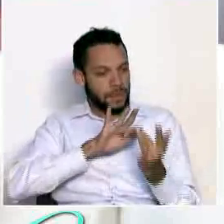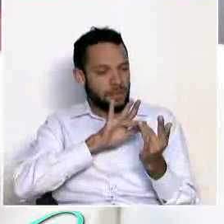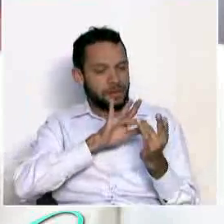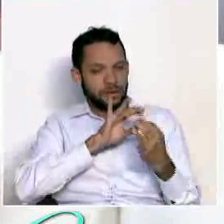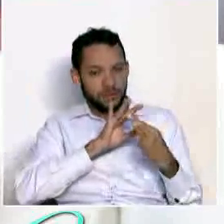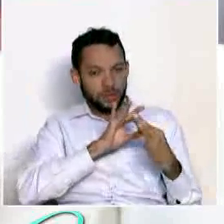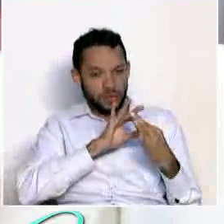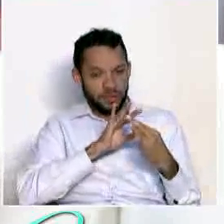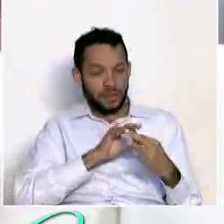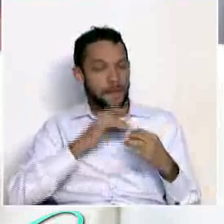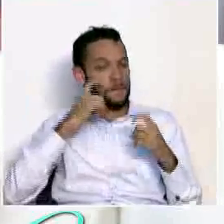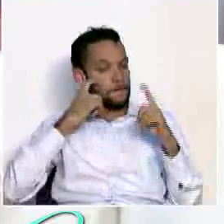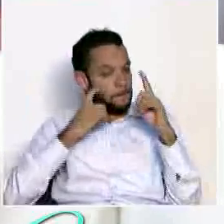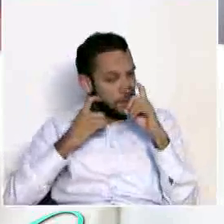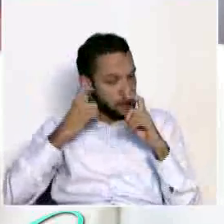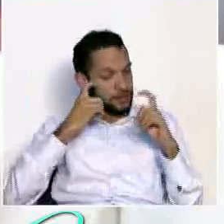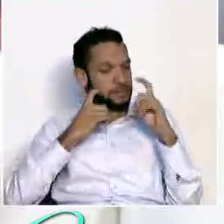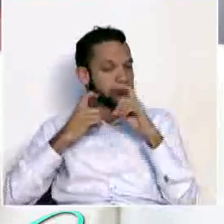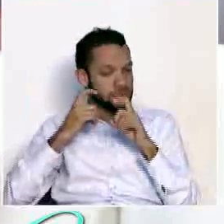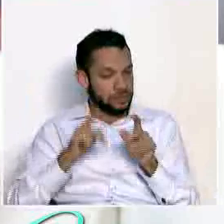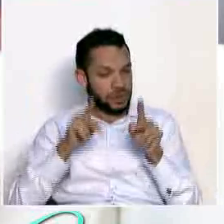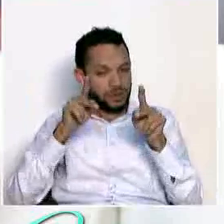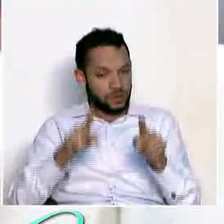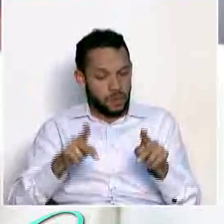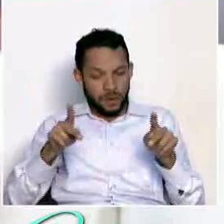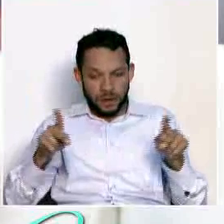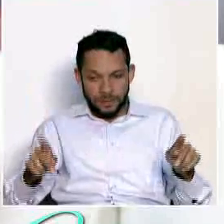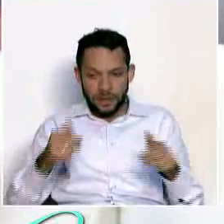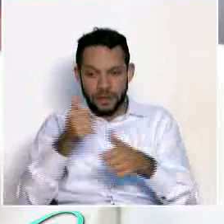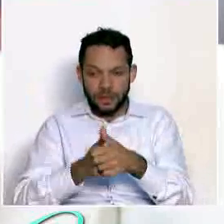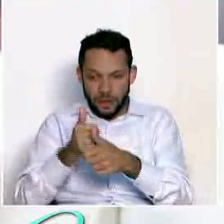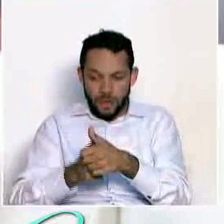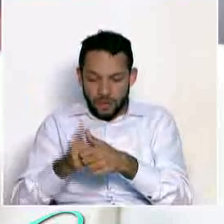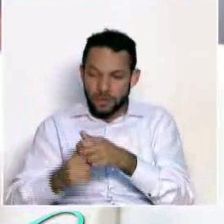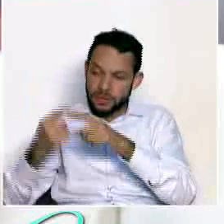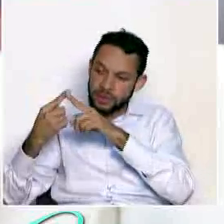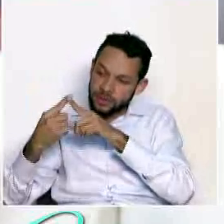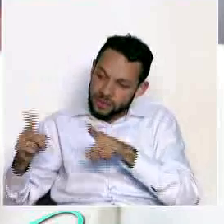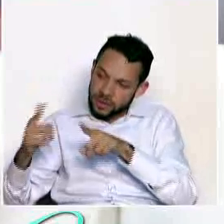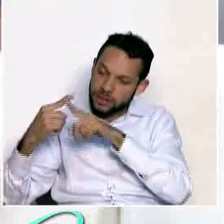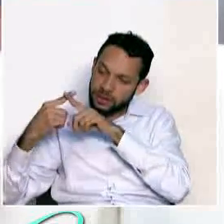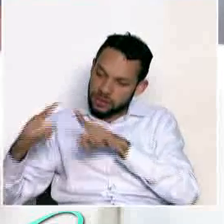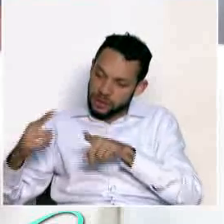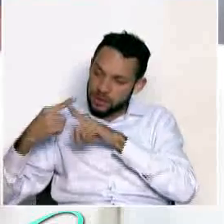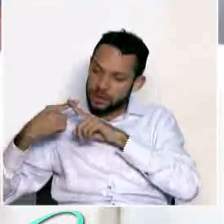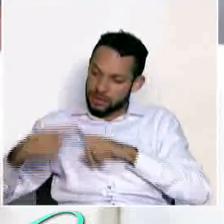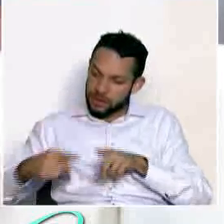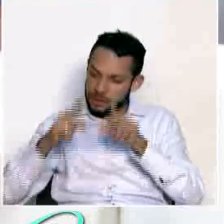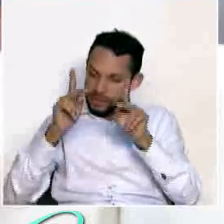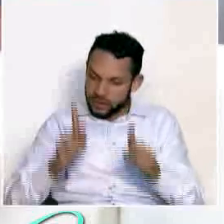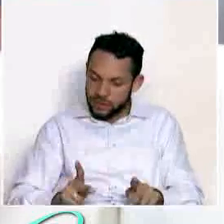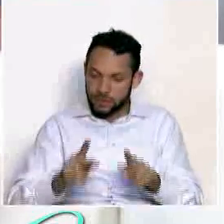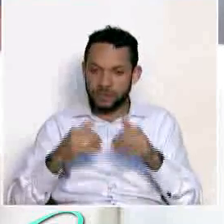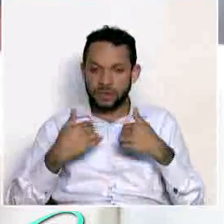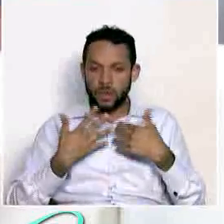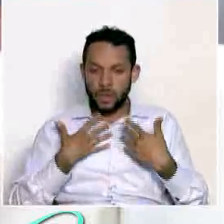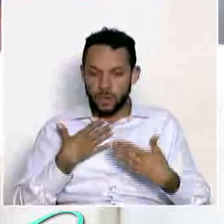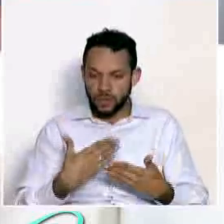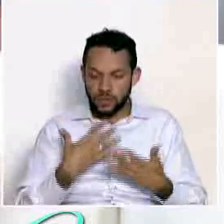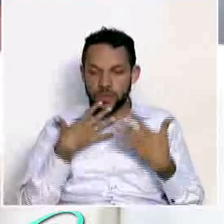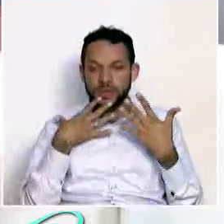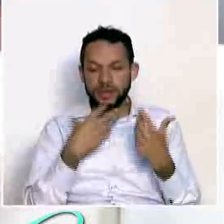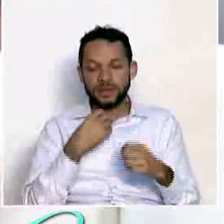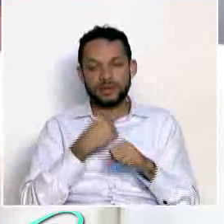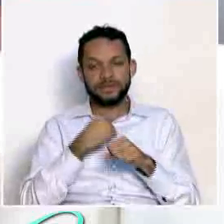pues pienso que en cada persona será diferente la experiencia, pero es algo a lo que uno debe estar dispuesto a hacer.